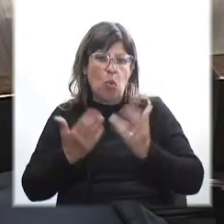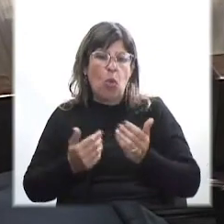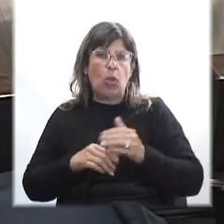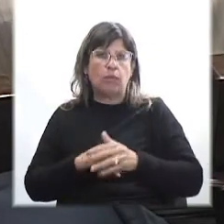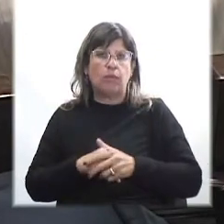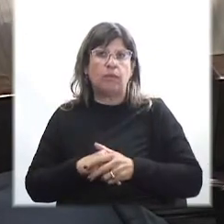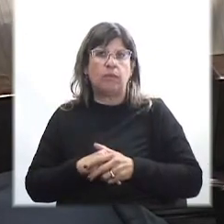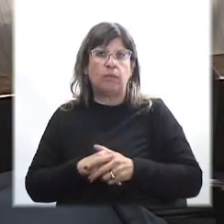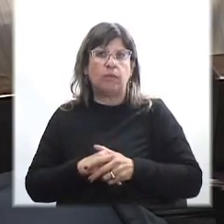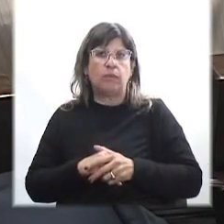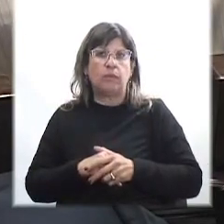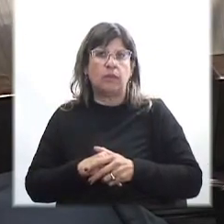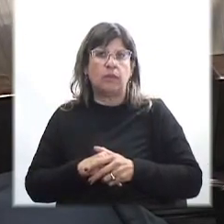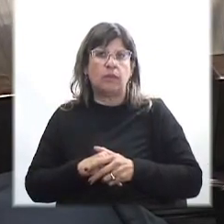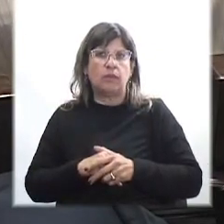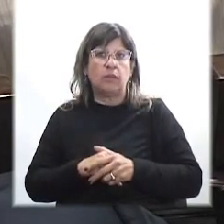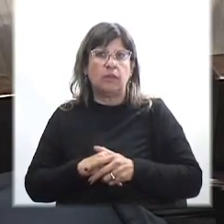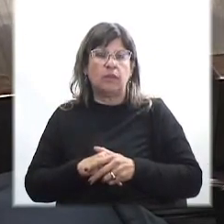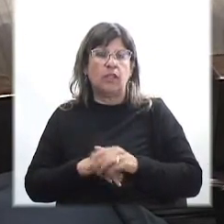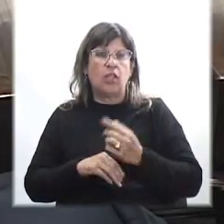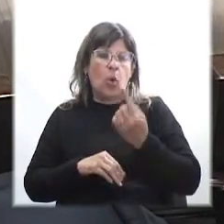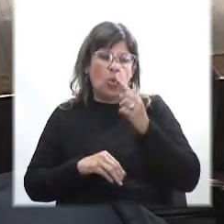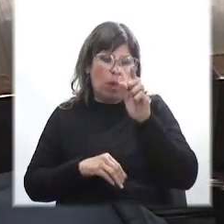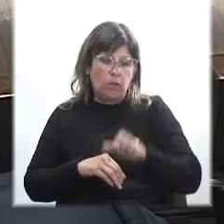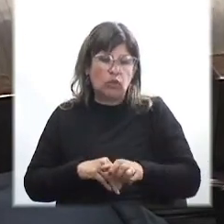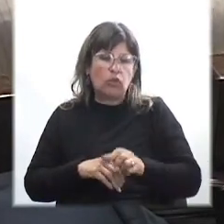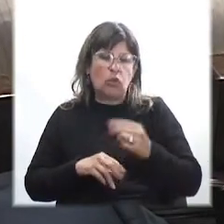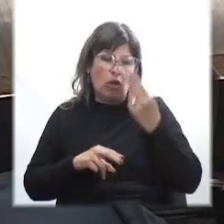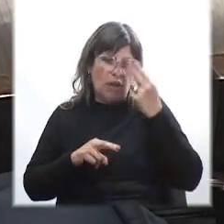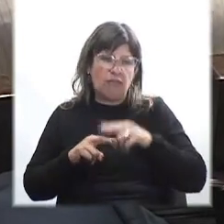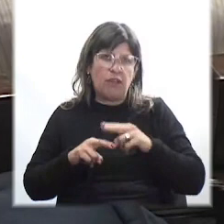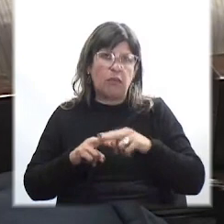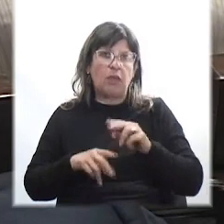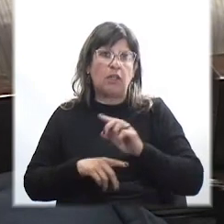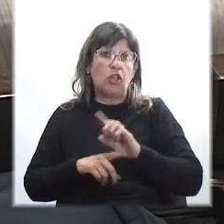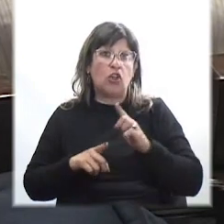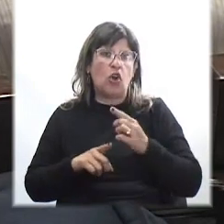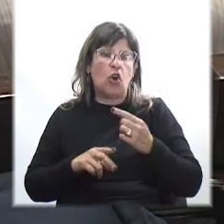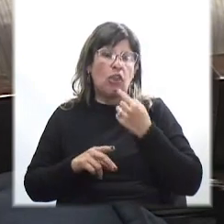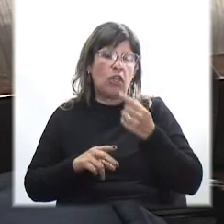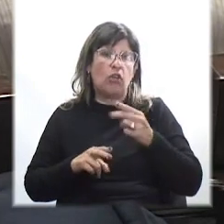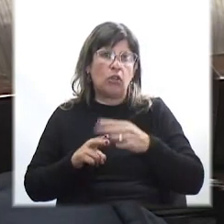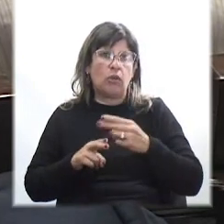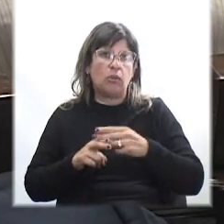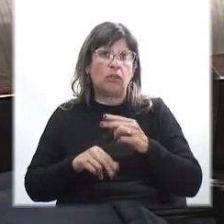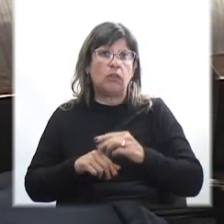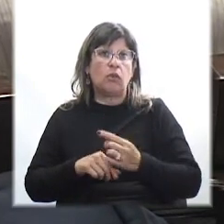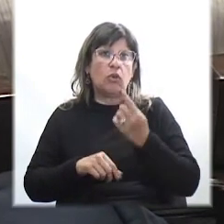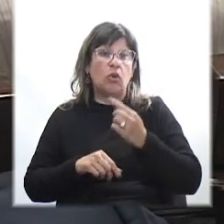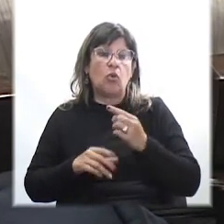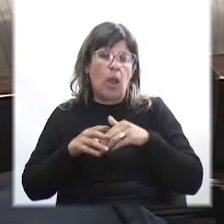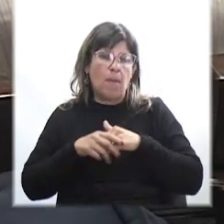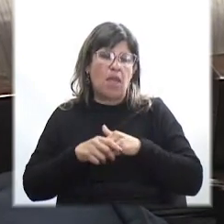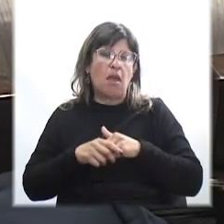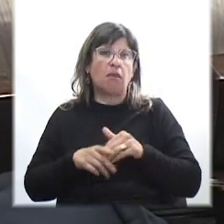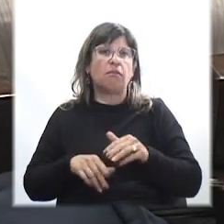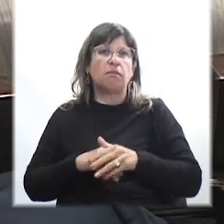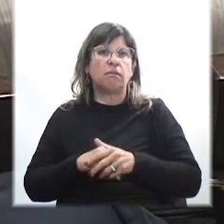mundo, en donde un paciente, y no voy a citar el nombre porque es una paciente